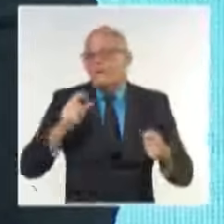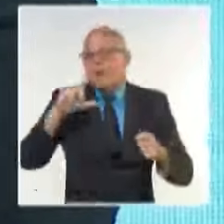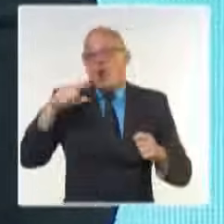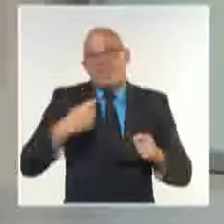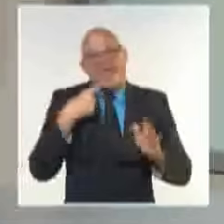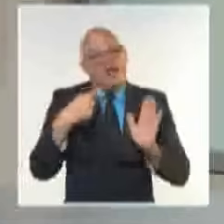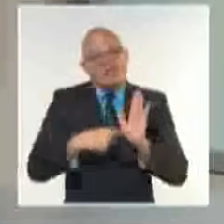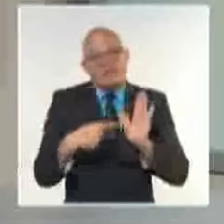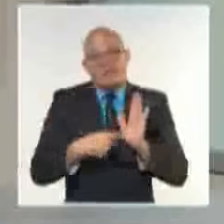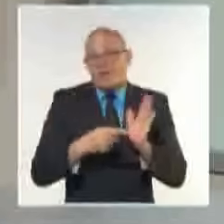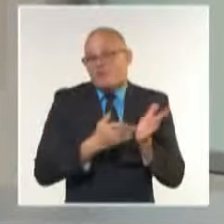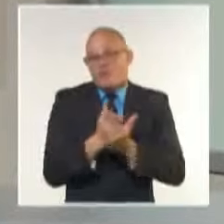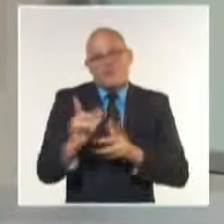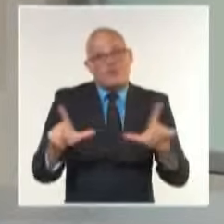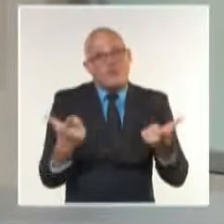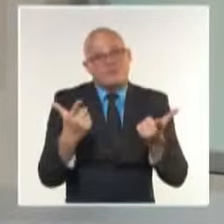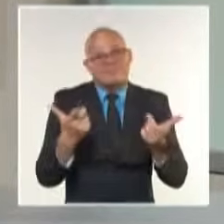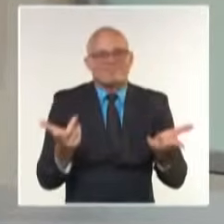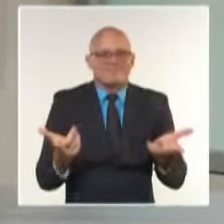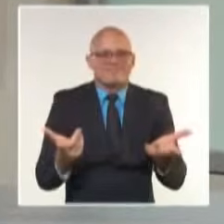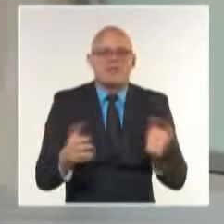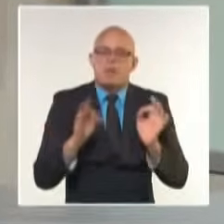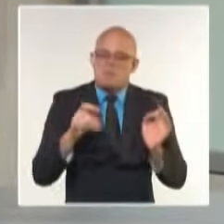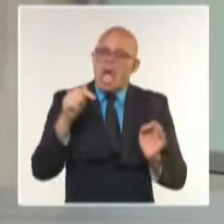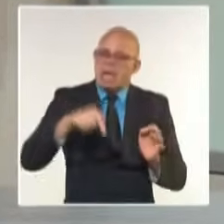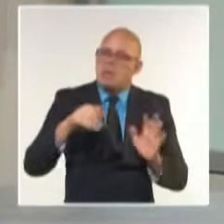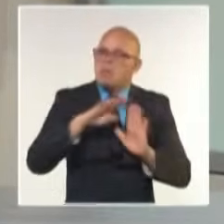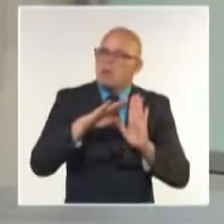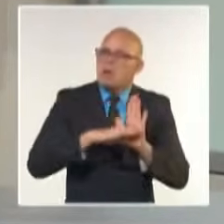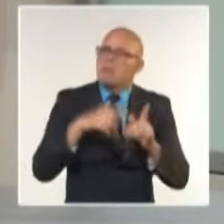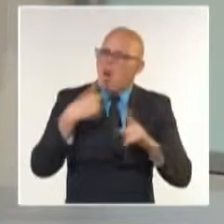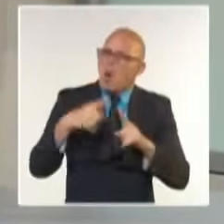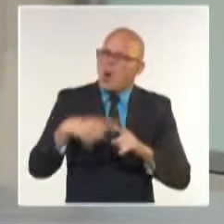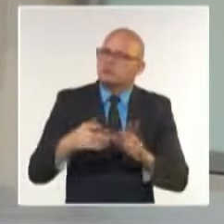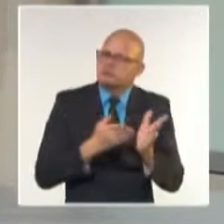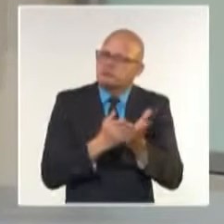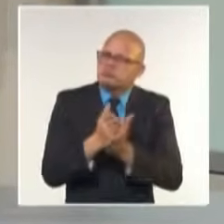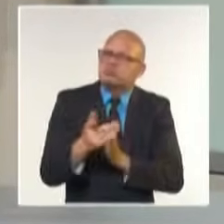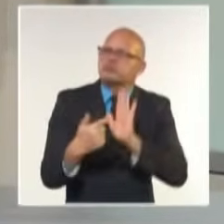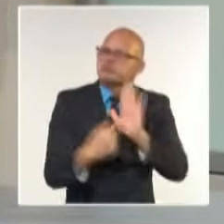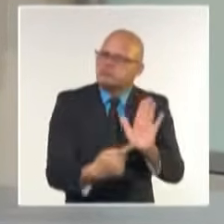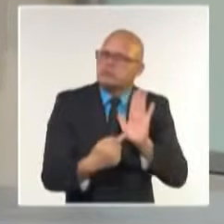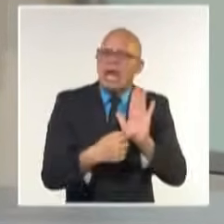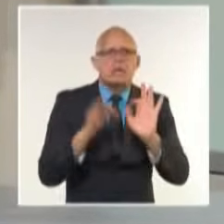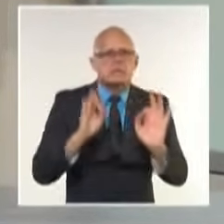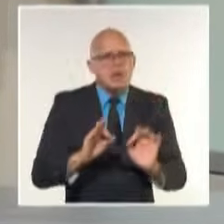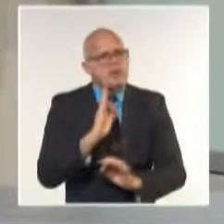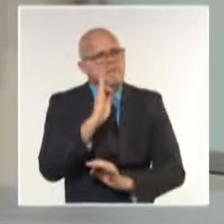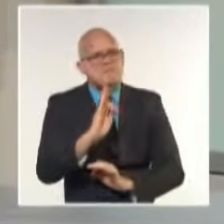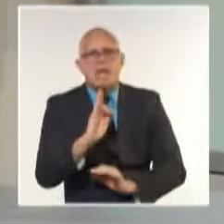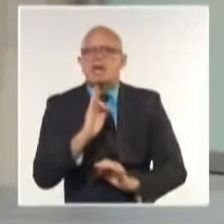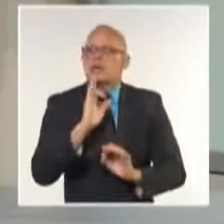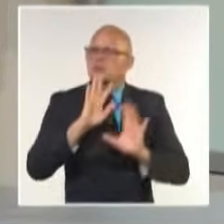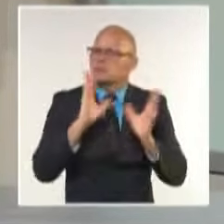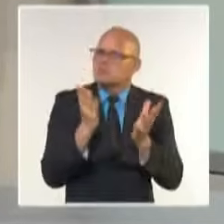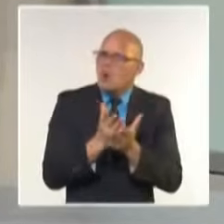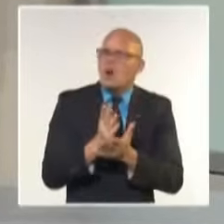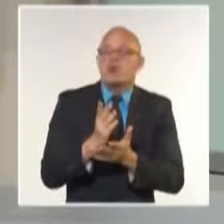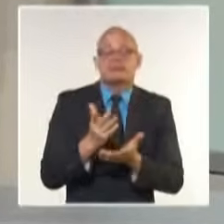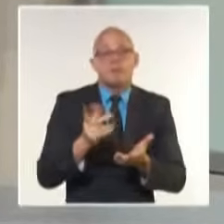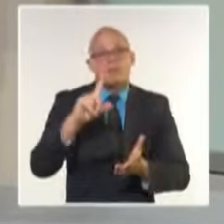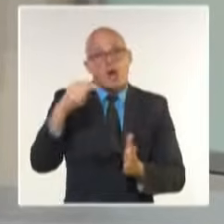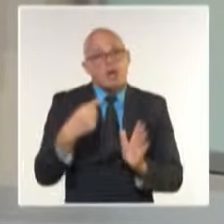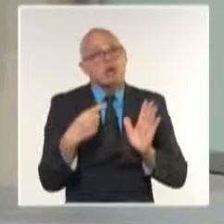la ley. Nosotros vamos a seguir mostrando casos de esta naturaleza, con el respeto requerido por nuestras disposiciones jurídicas,